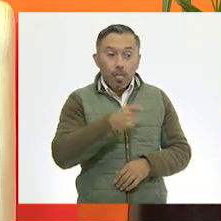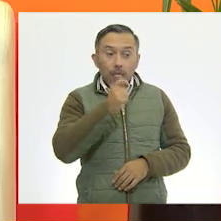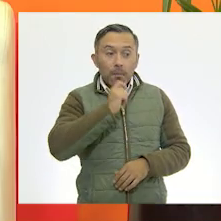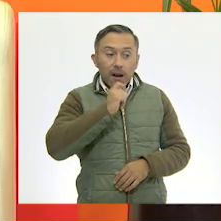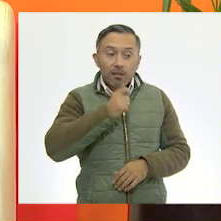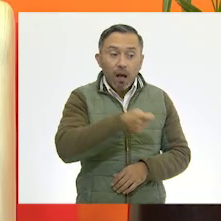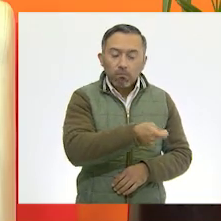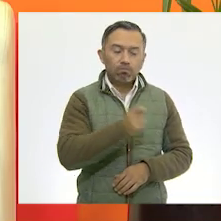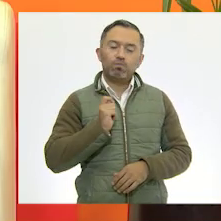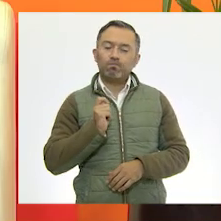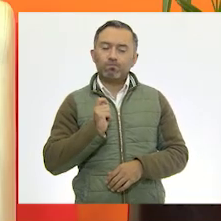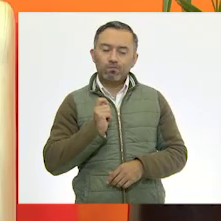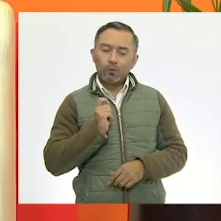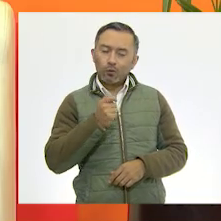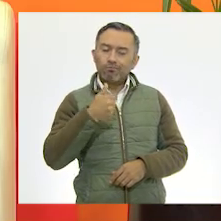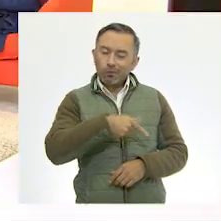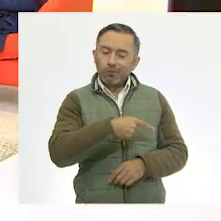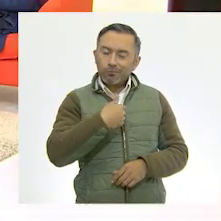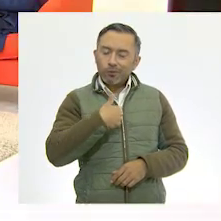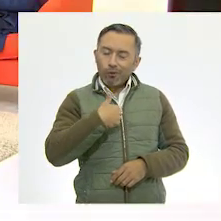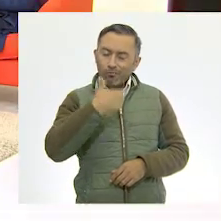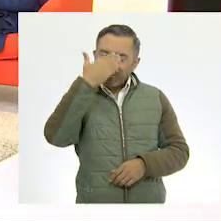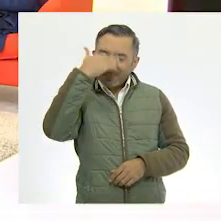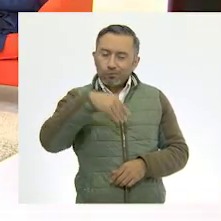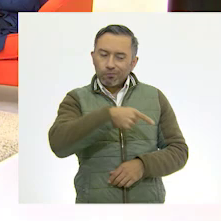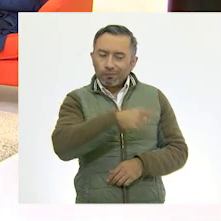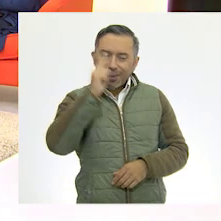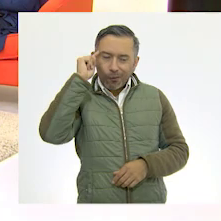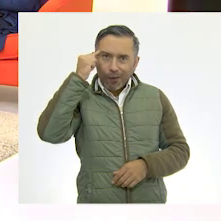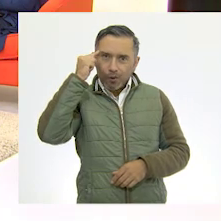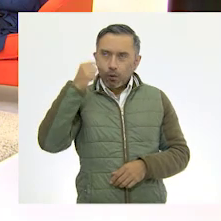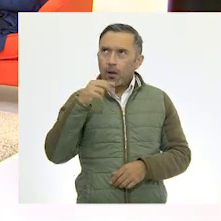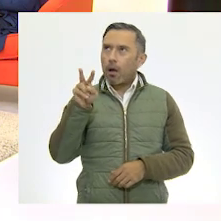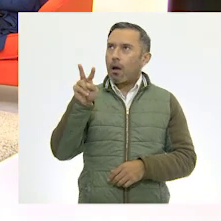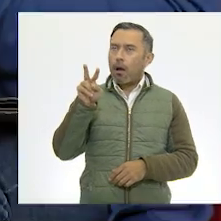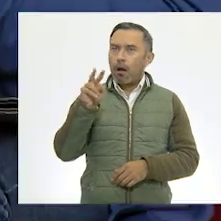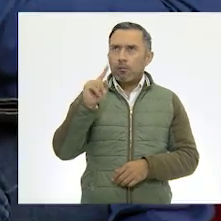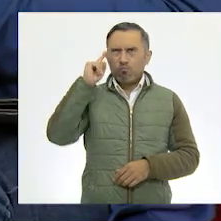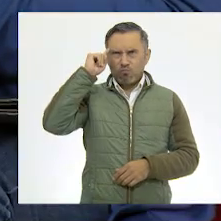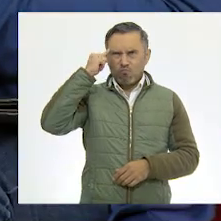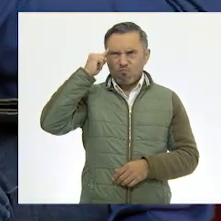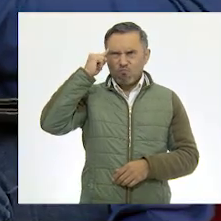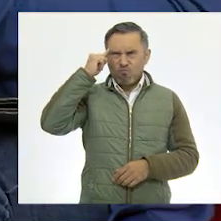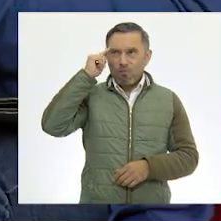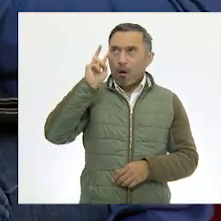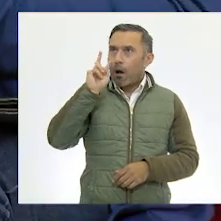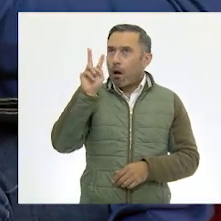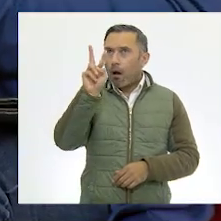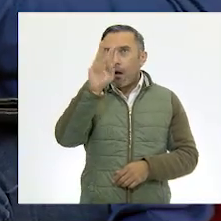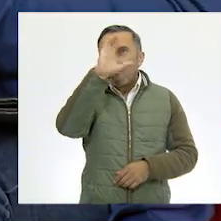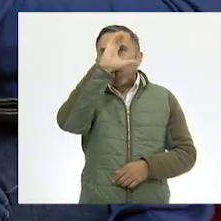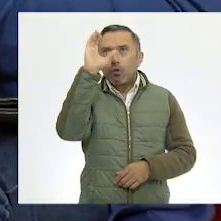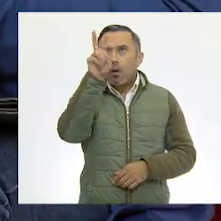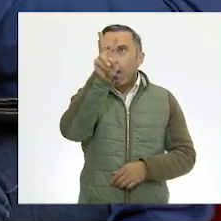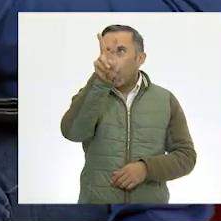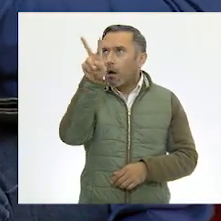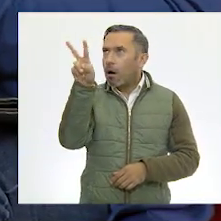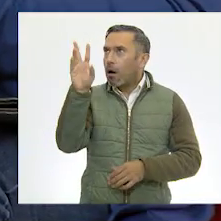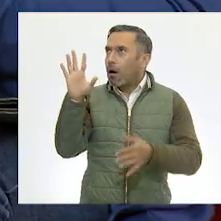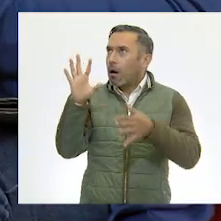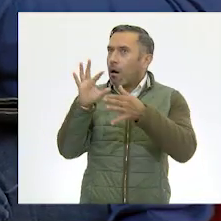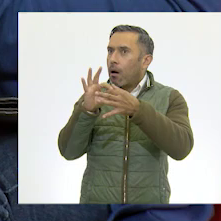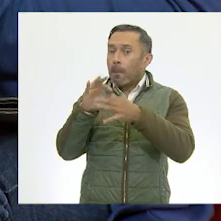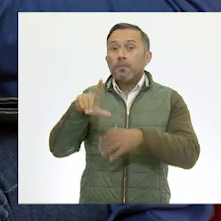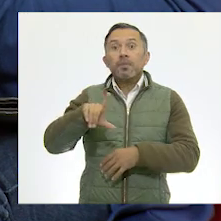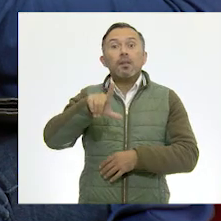niño tiene que asociar lo que él siente con lo que está observando, para que después él pueda comunicarlo con el cuidador con el que está